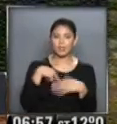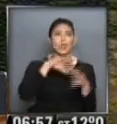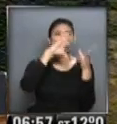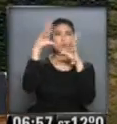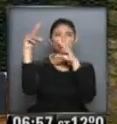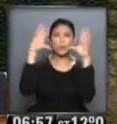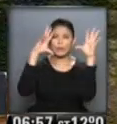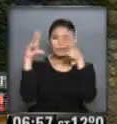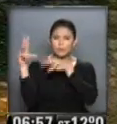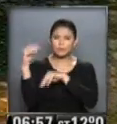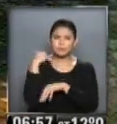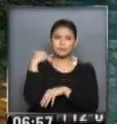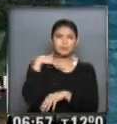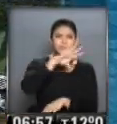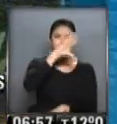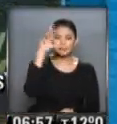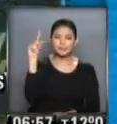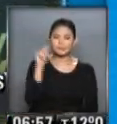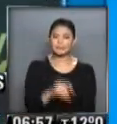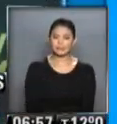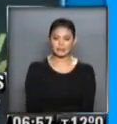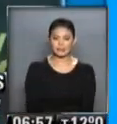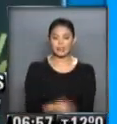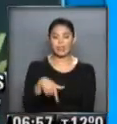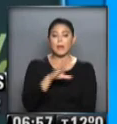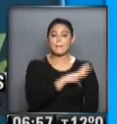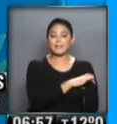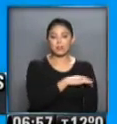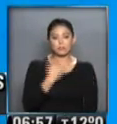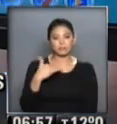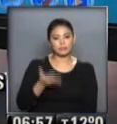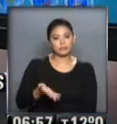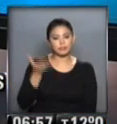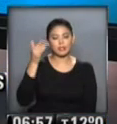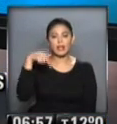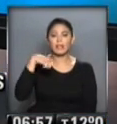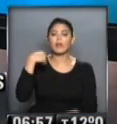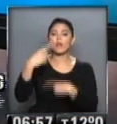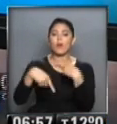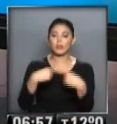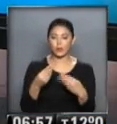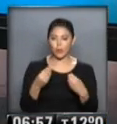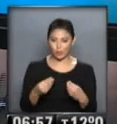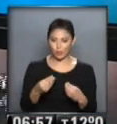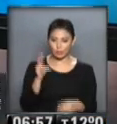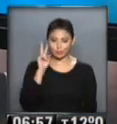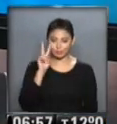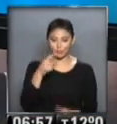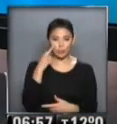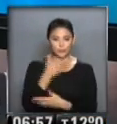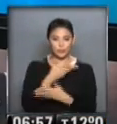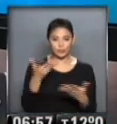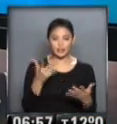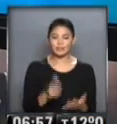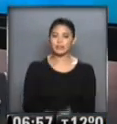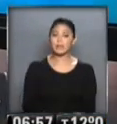nublado en ese cielazo que nos están mostrando. Alta la presión atmosférica y el pronóstico extendido, que se los debemos con